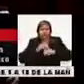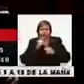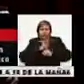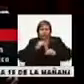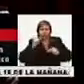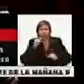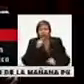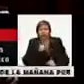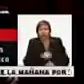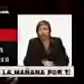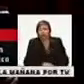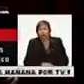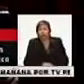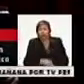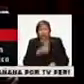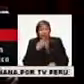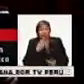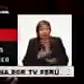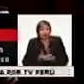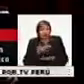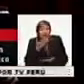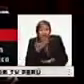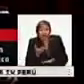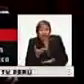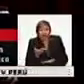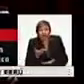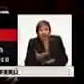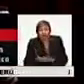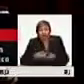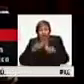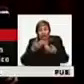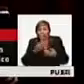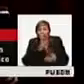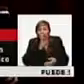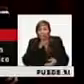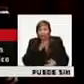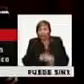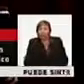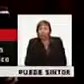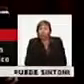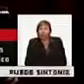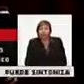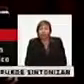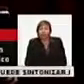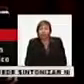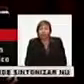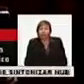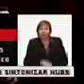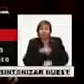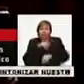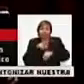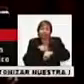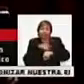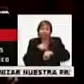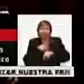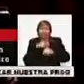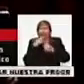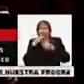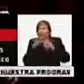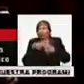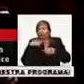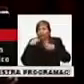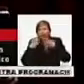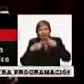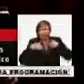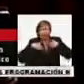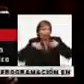él, era el que extendía la mano y propiciaba el diálogo. Largas, incontables